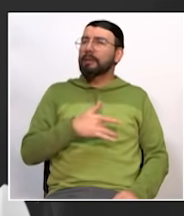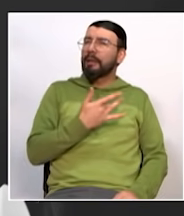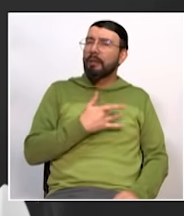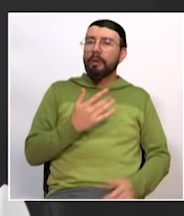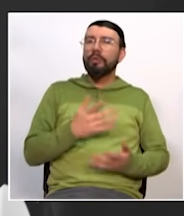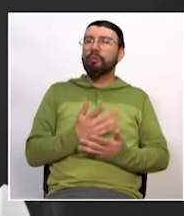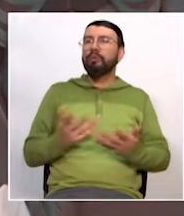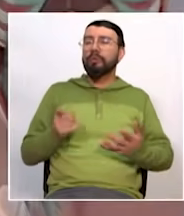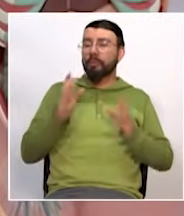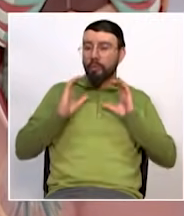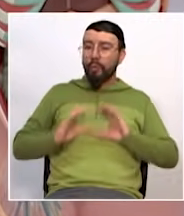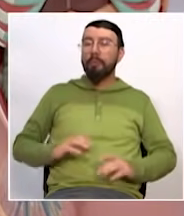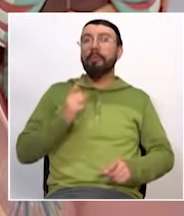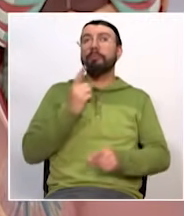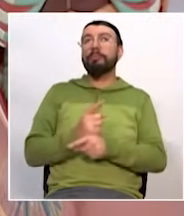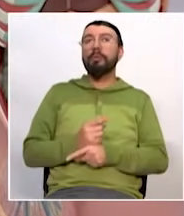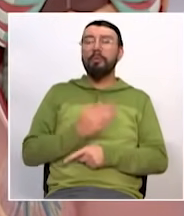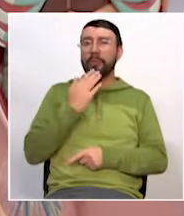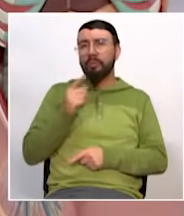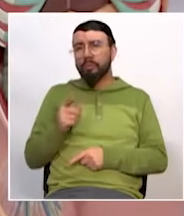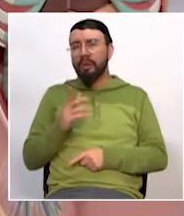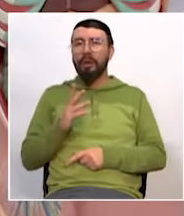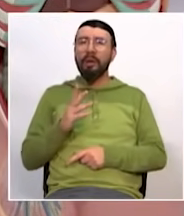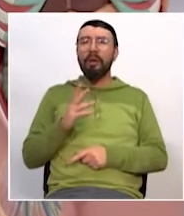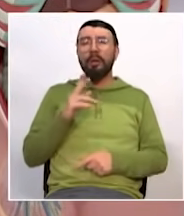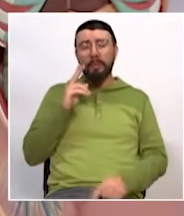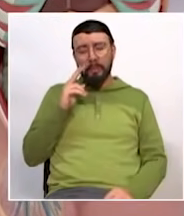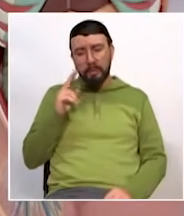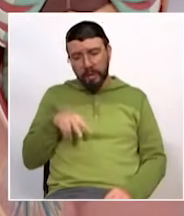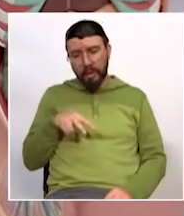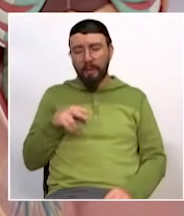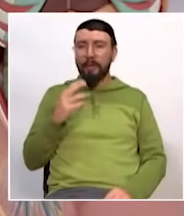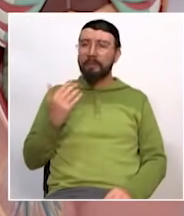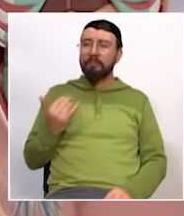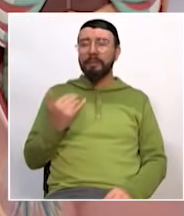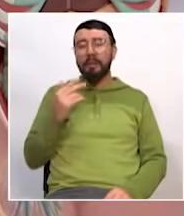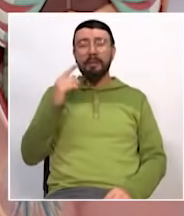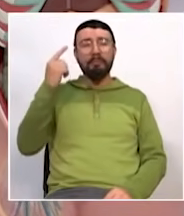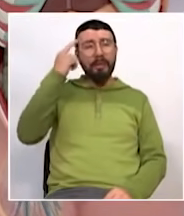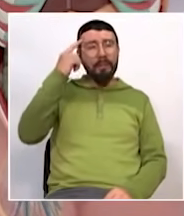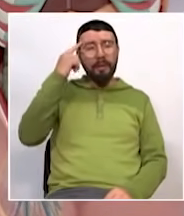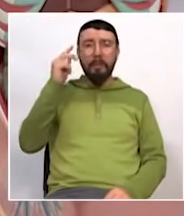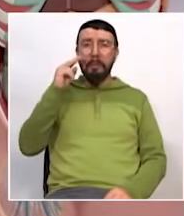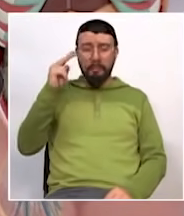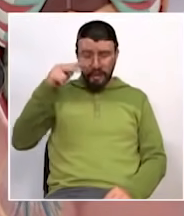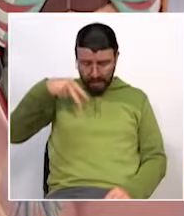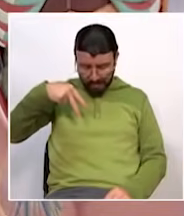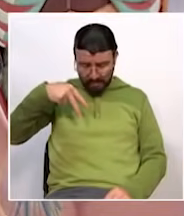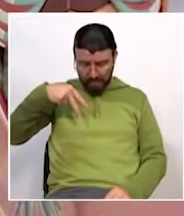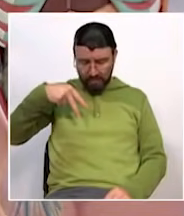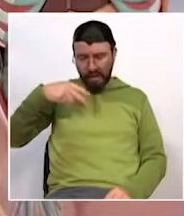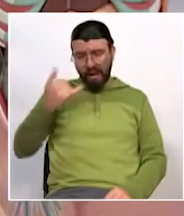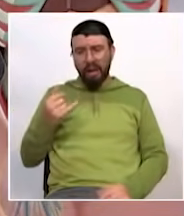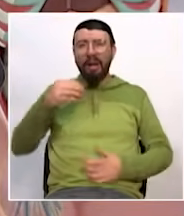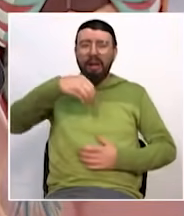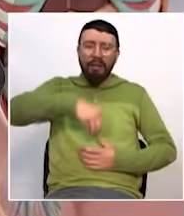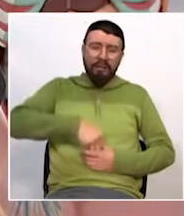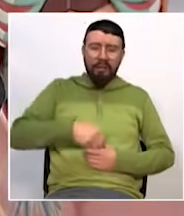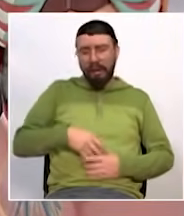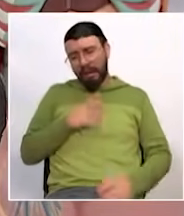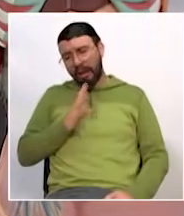del cuerpo si usted está acostado y tiene la mirada hacia abajo como y siguen dominando hacia el ombligo usted está metido en ese diálogo